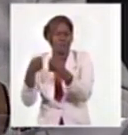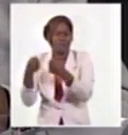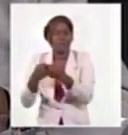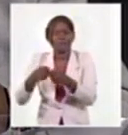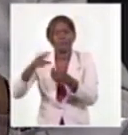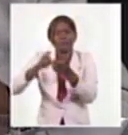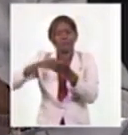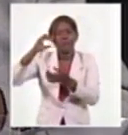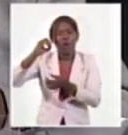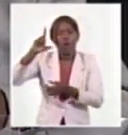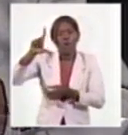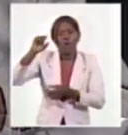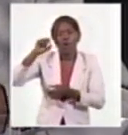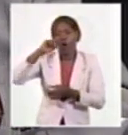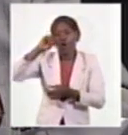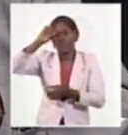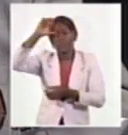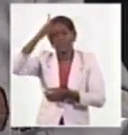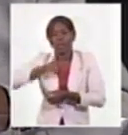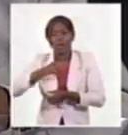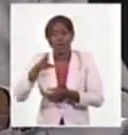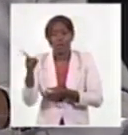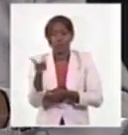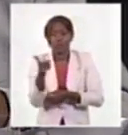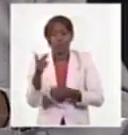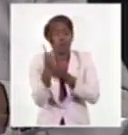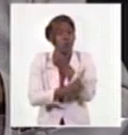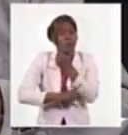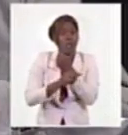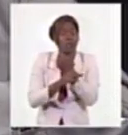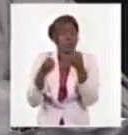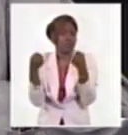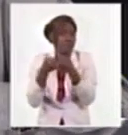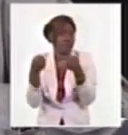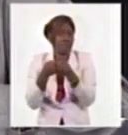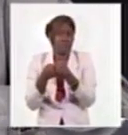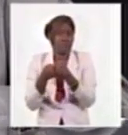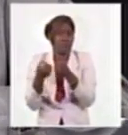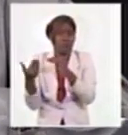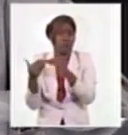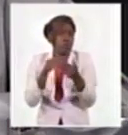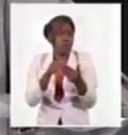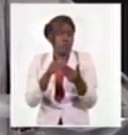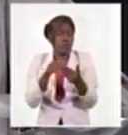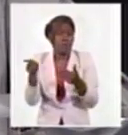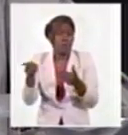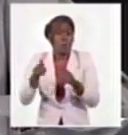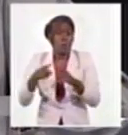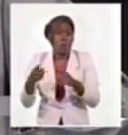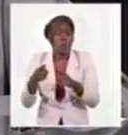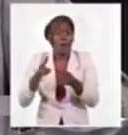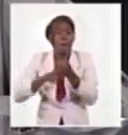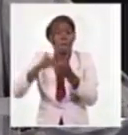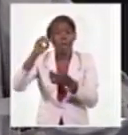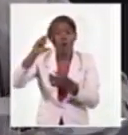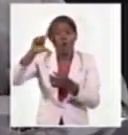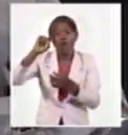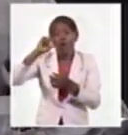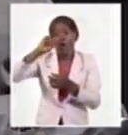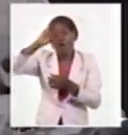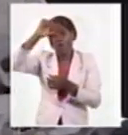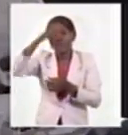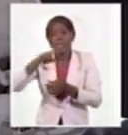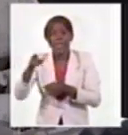reparaciones que los polacos le están exigiendo ahora a los alemanes y que los alemanes se niegan. Ese tema no se